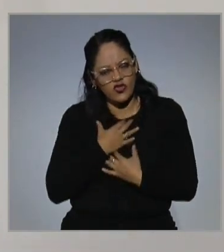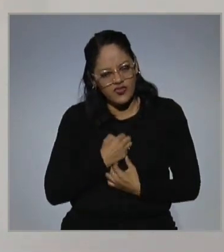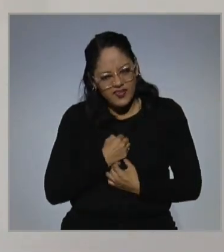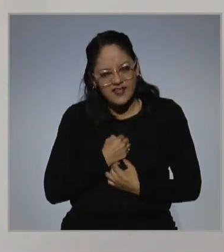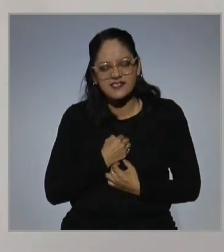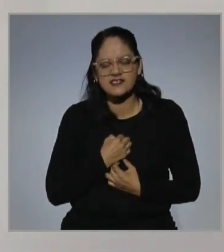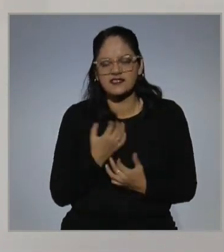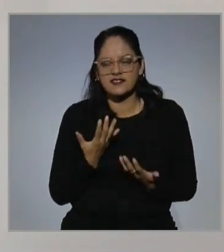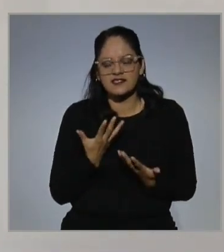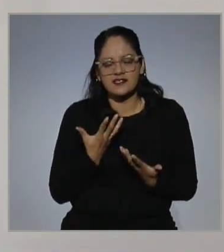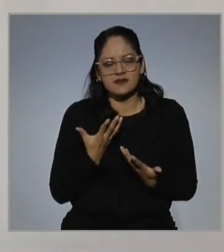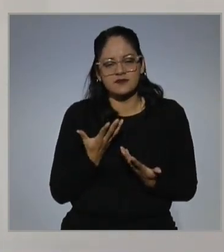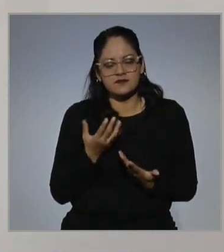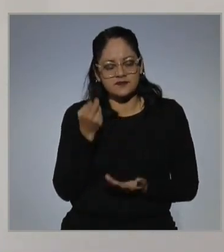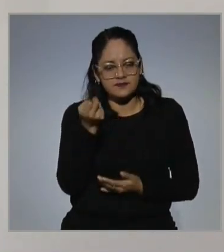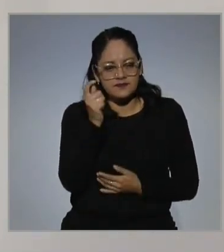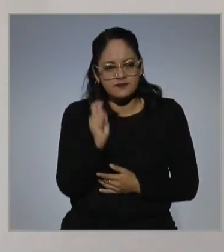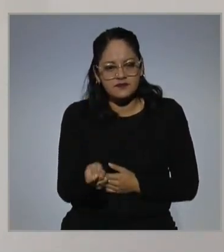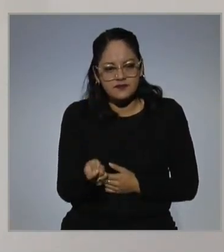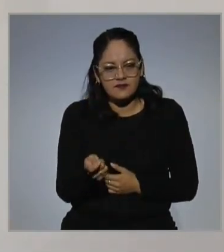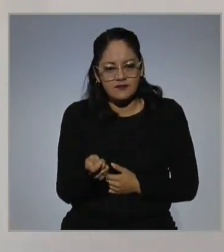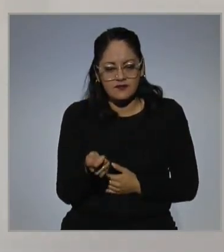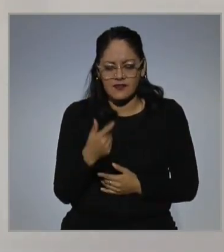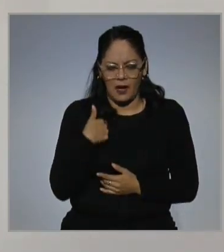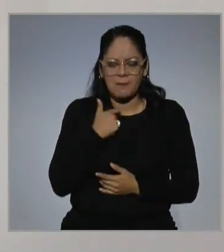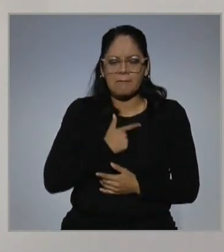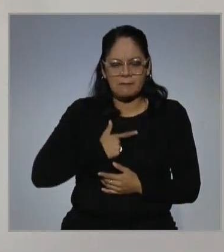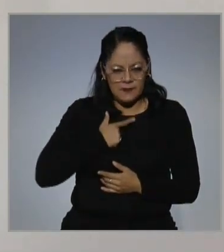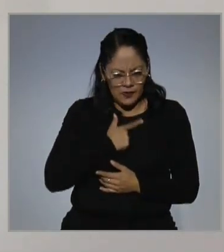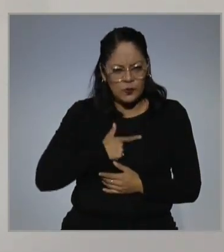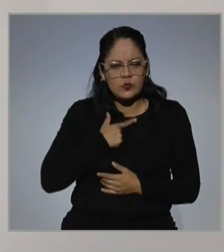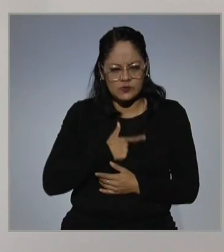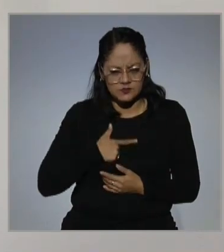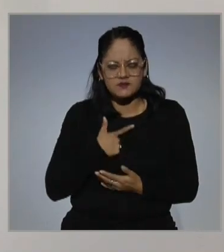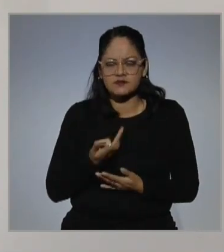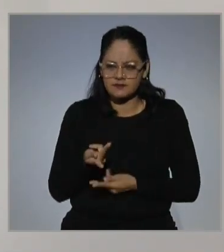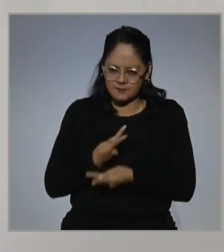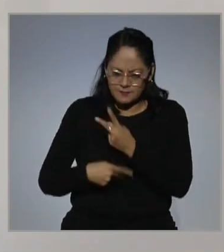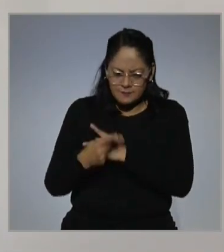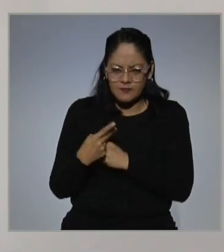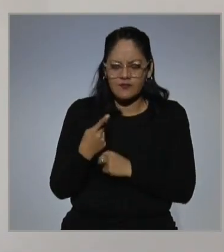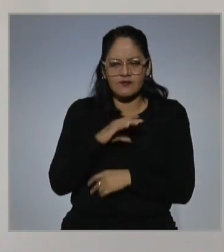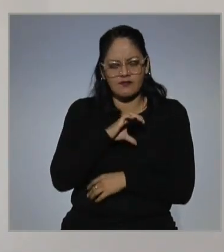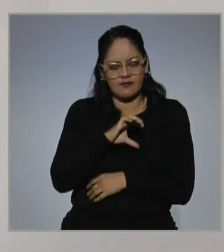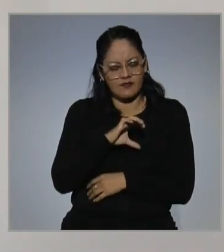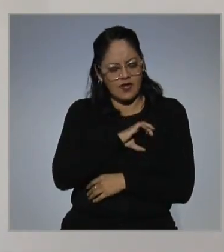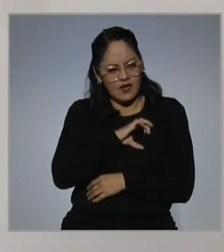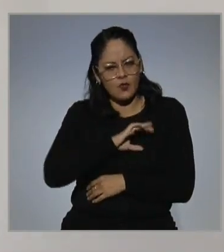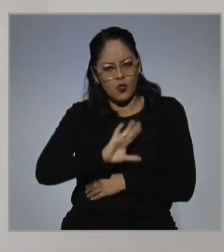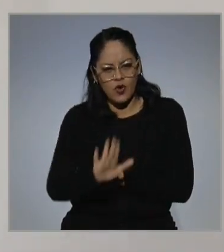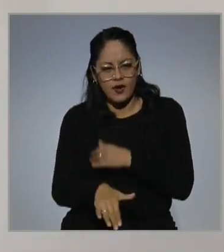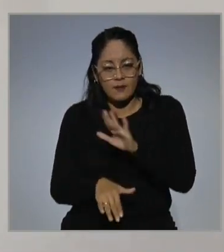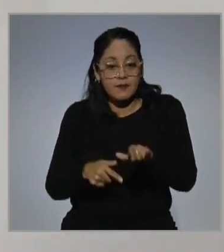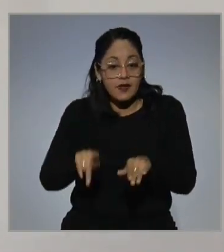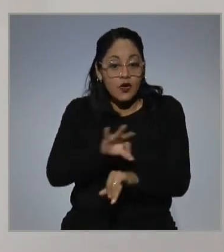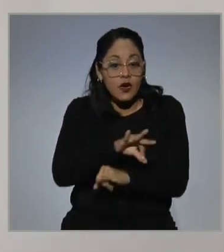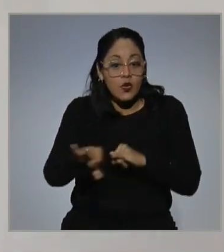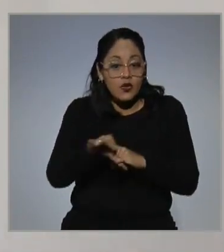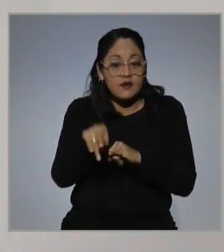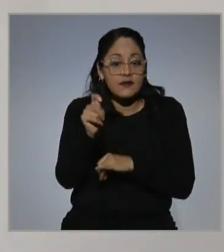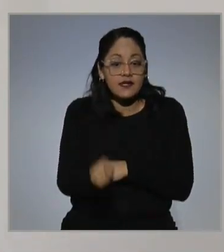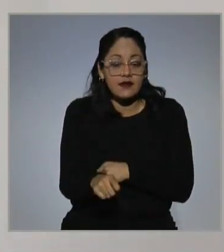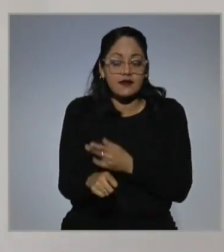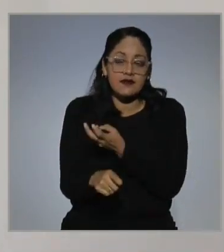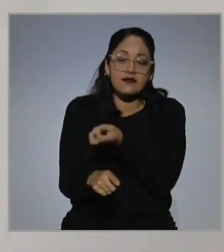esta cuestión que nos gusta que regresen los seres queridos, pero al final sí es algo que